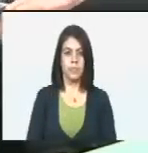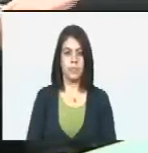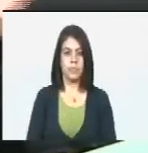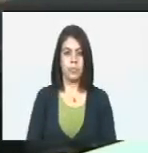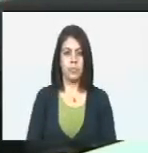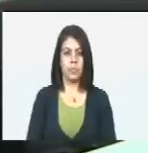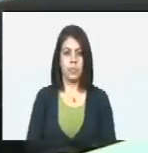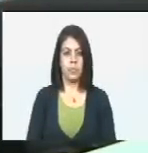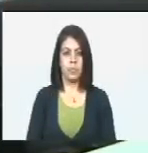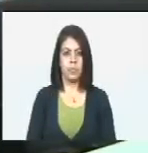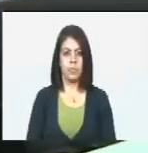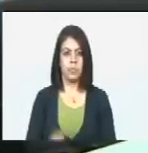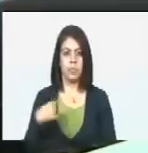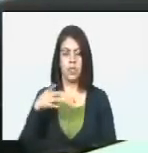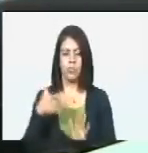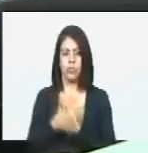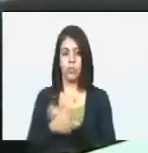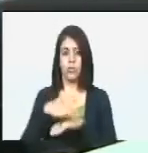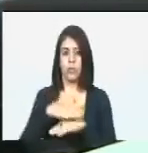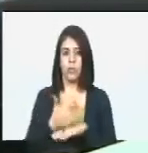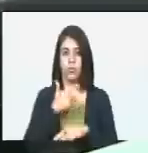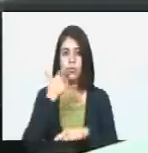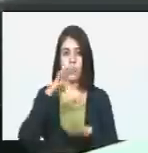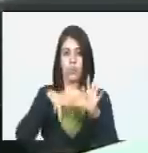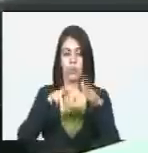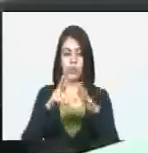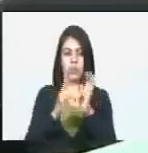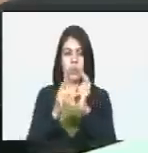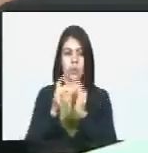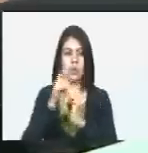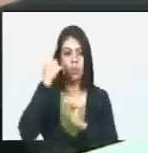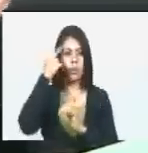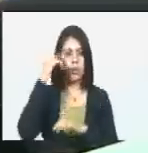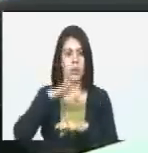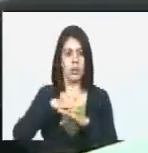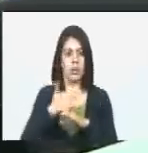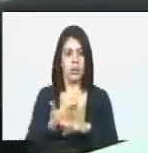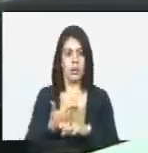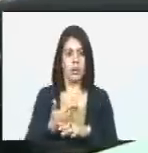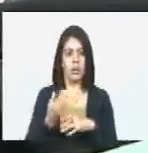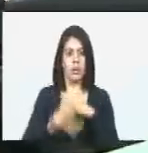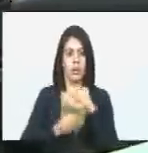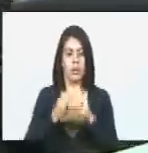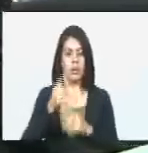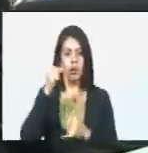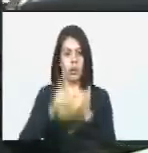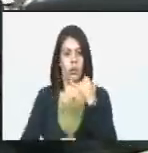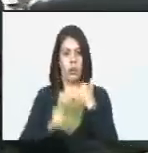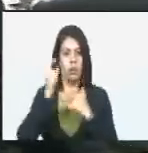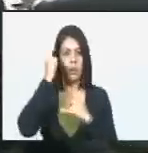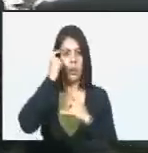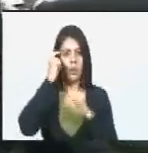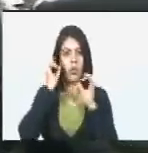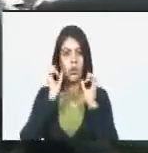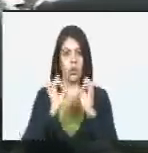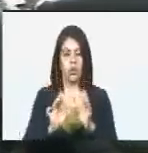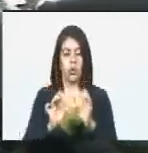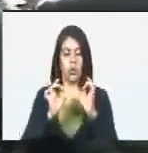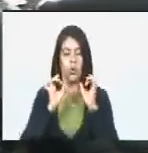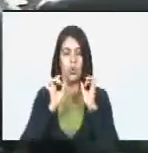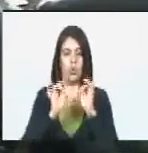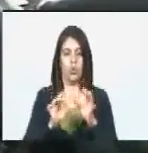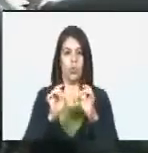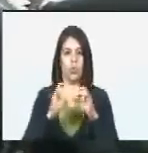Tiene mucho que ver, creo yo, porque estos han sido los últimos días, han sido de dolor,